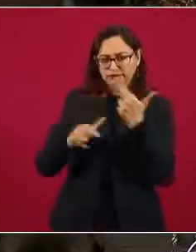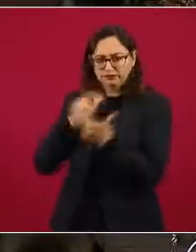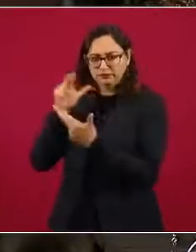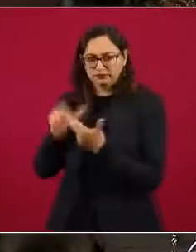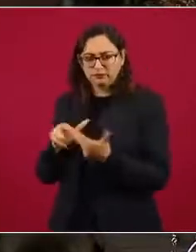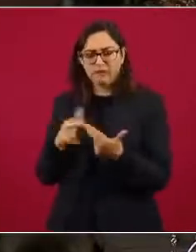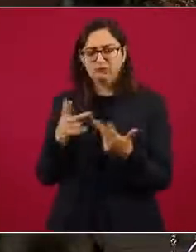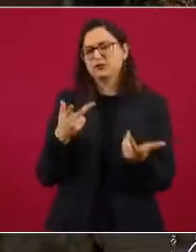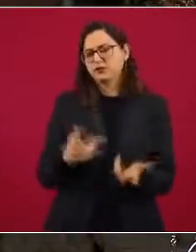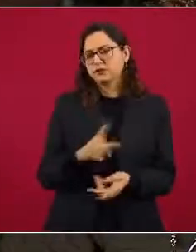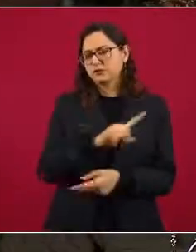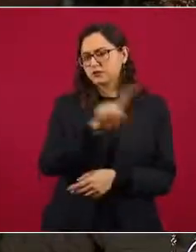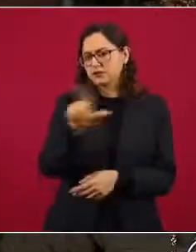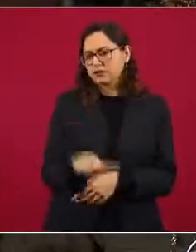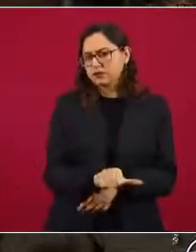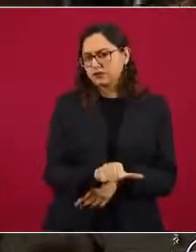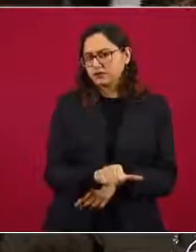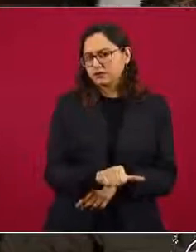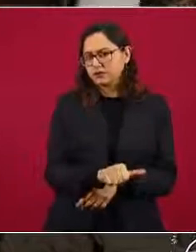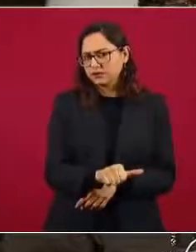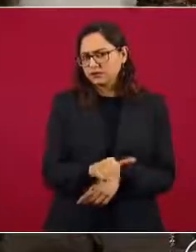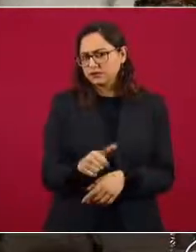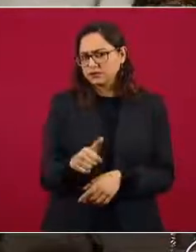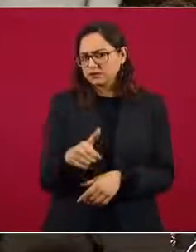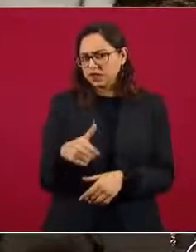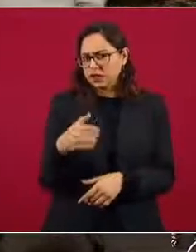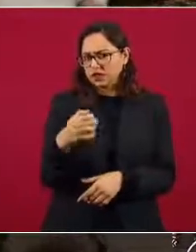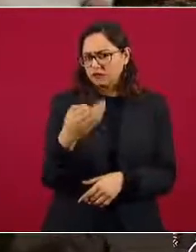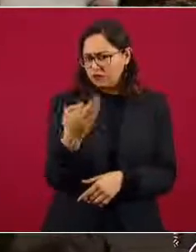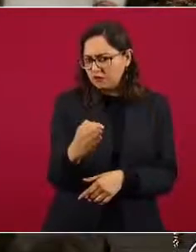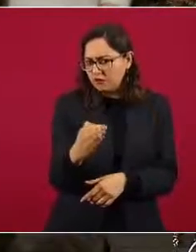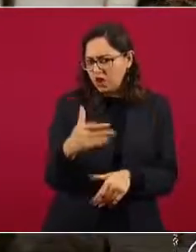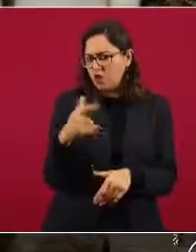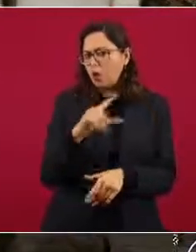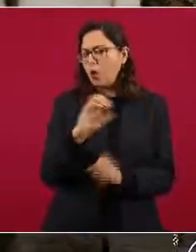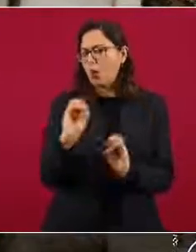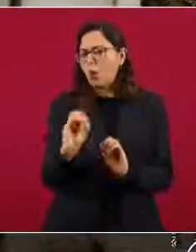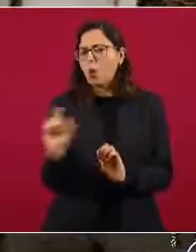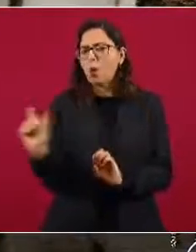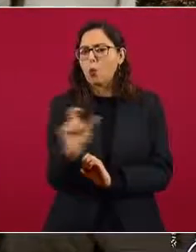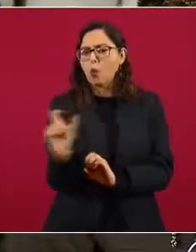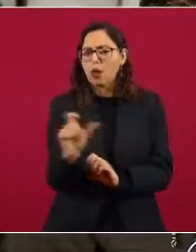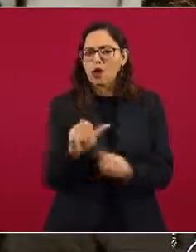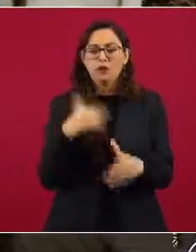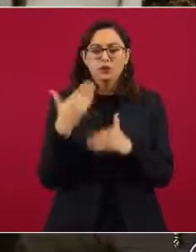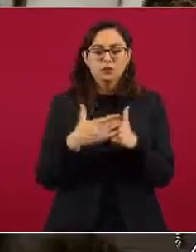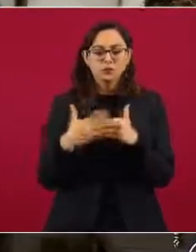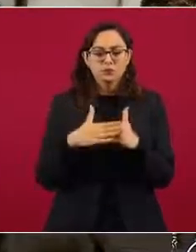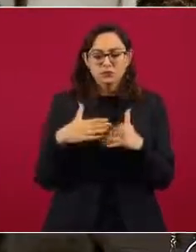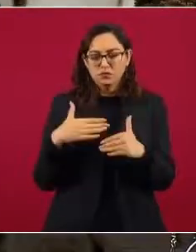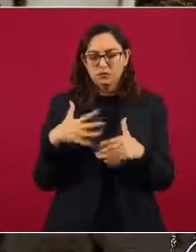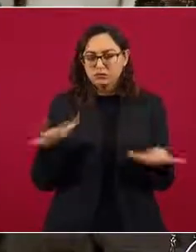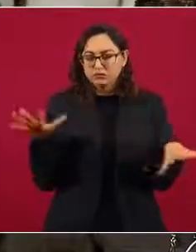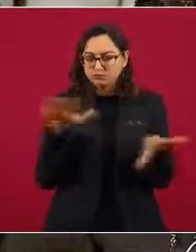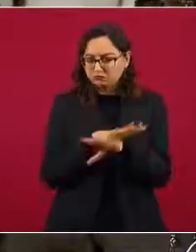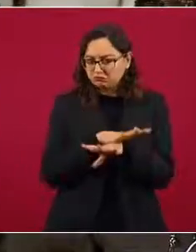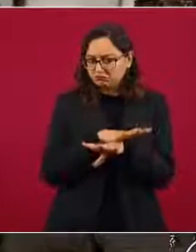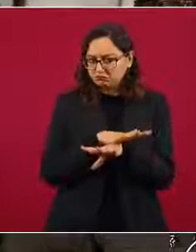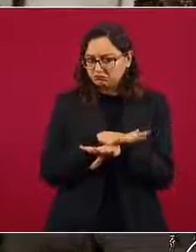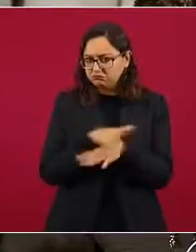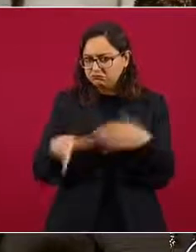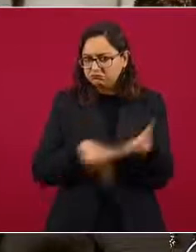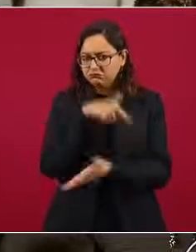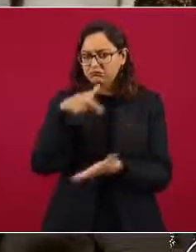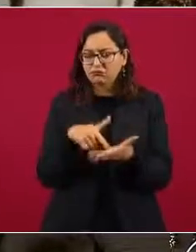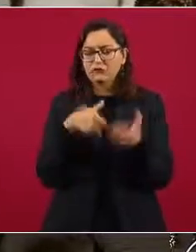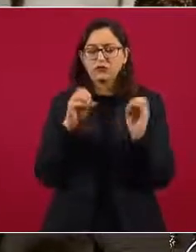si después de enero o a partir de cuándo podrían o está planeado a lo mejor cambiar las sedes o si va a continuar siendo en